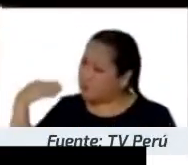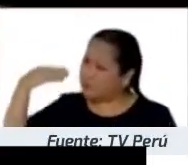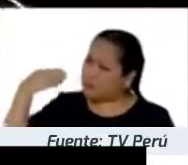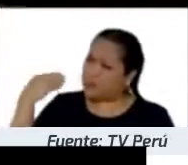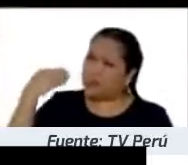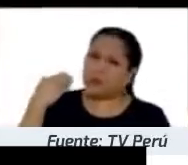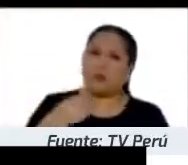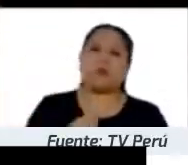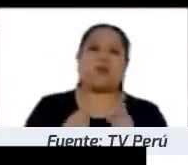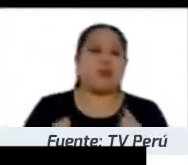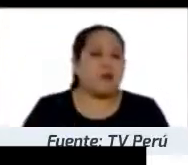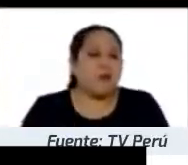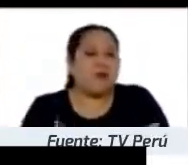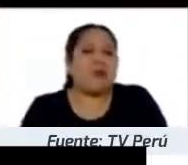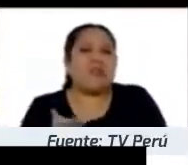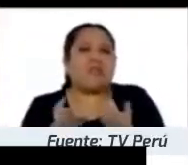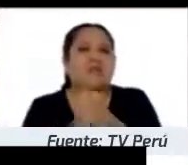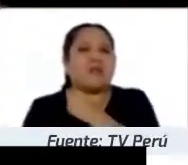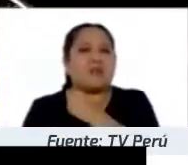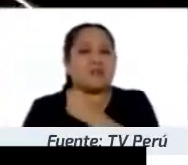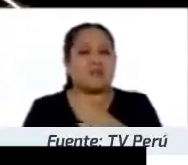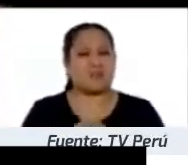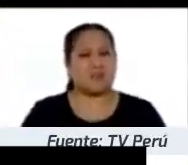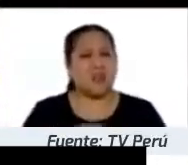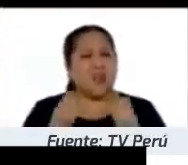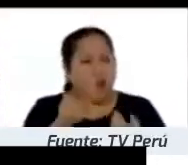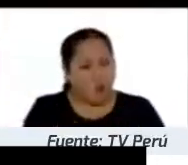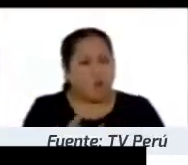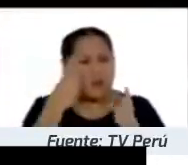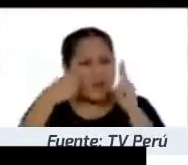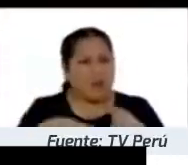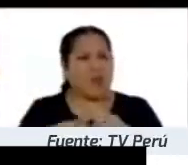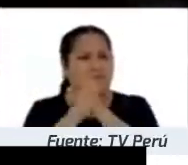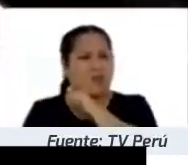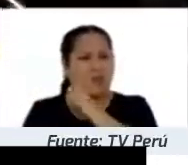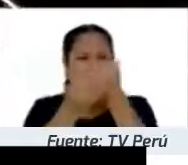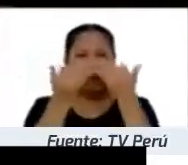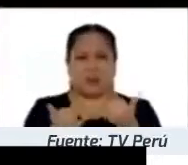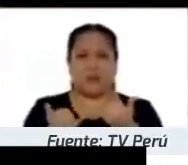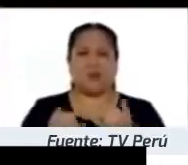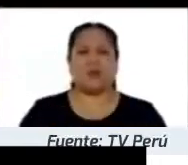Pero ¿cómo dejan al país? ¿Cómo está el país ahora?